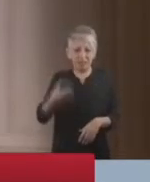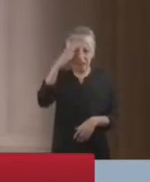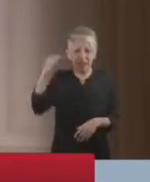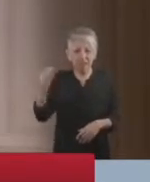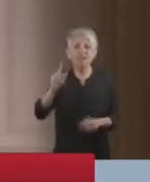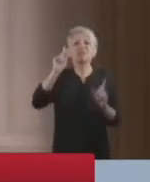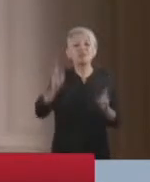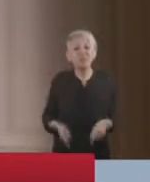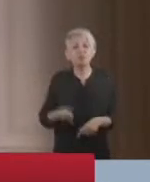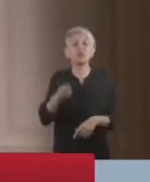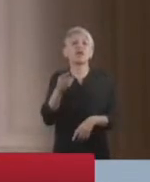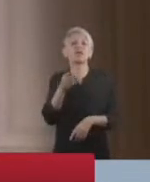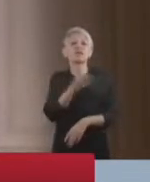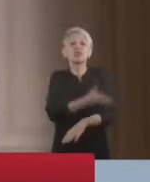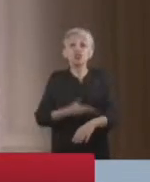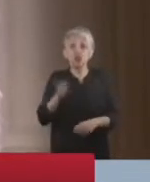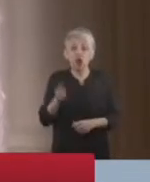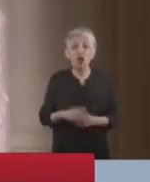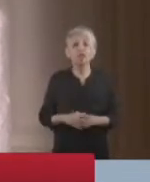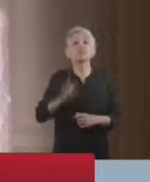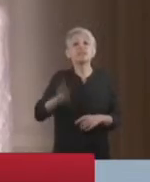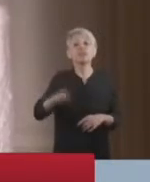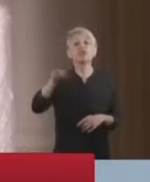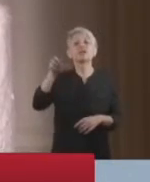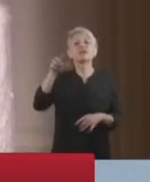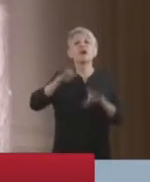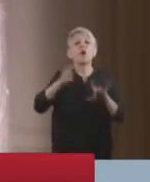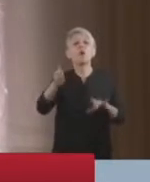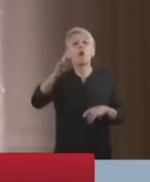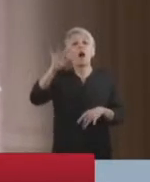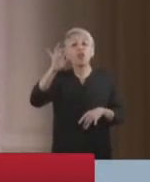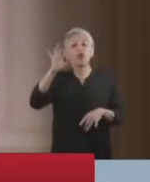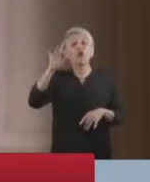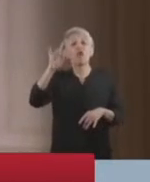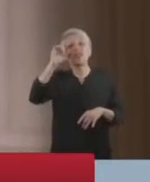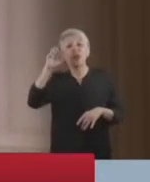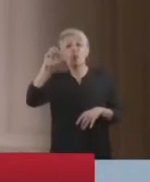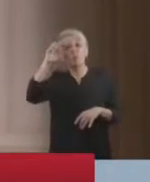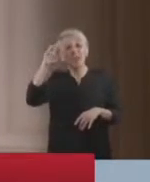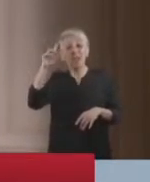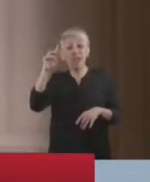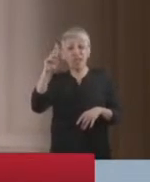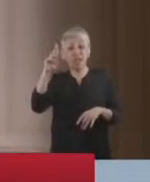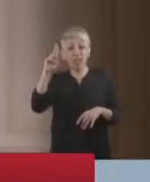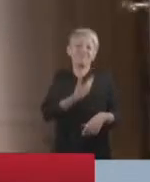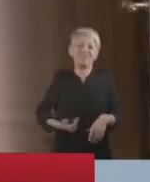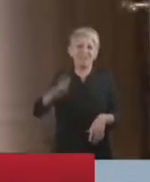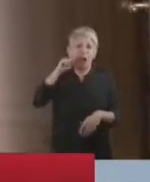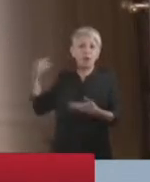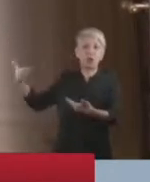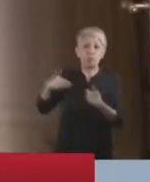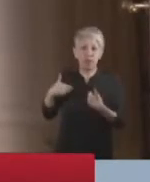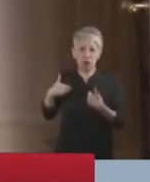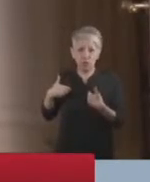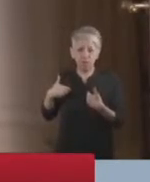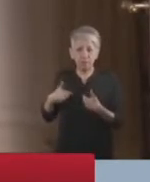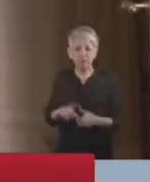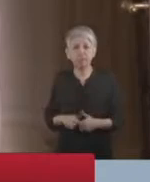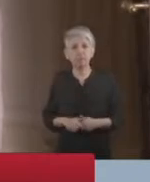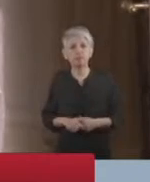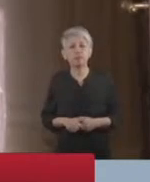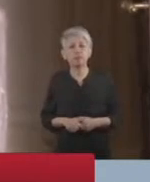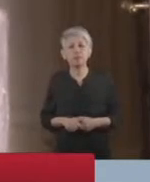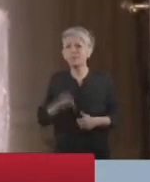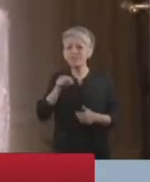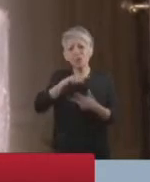por 10 y que han tenido múltiples aumentos que están muy por encima de lo que ellos presuponían. Pero ahora se agrega un segundo componente, que